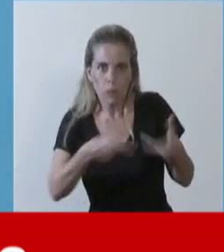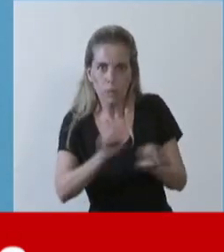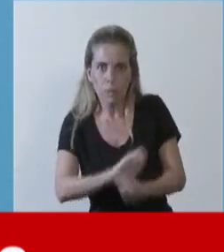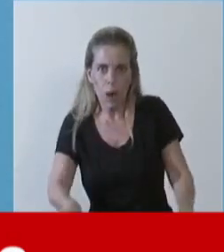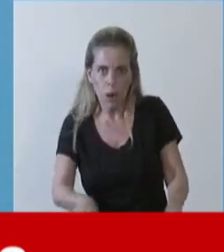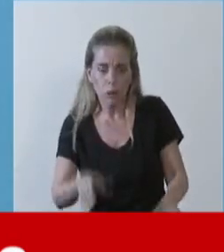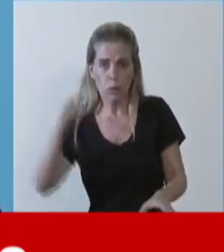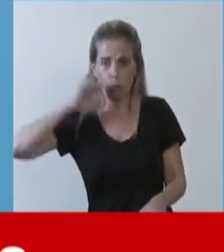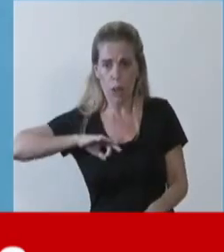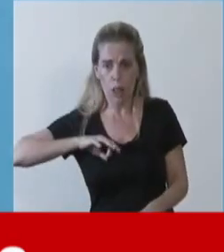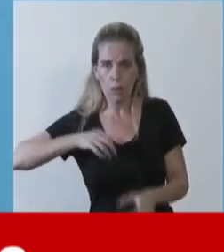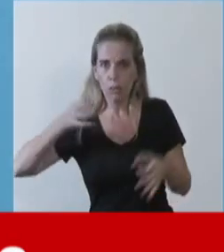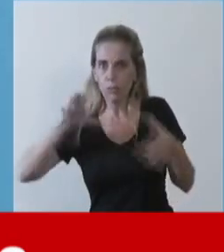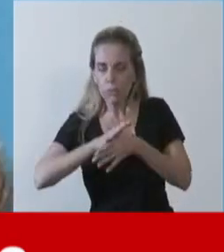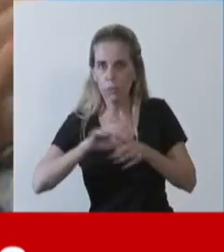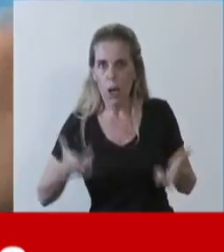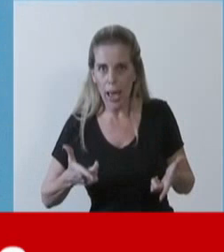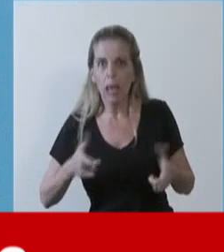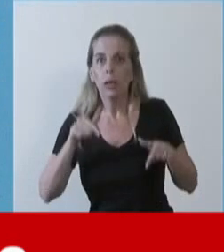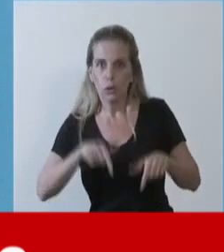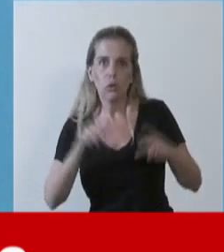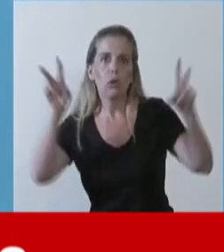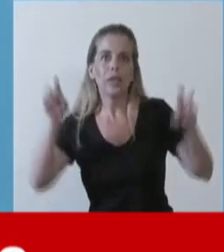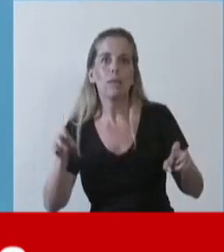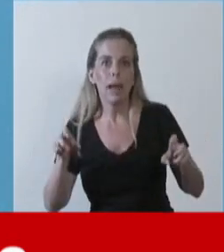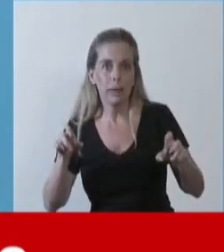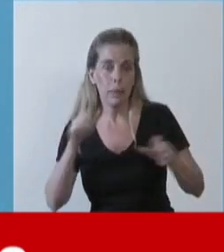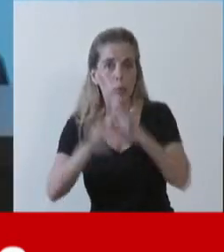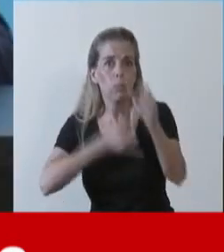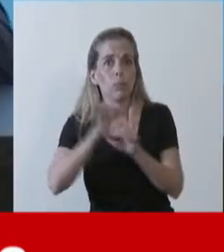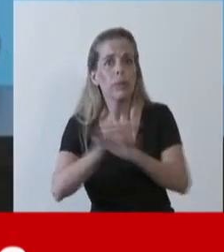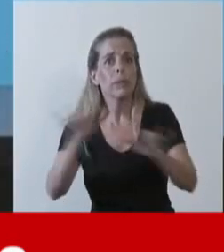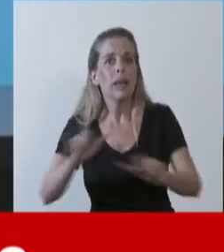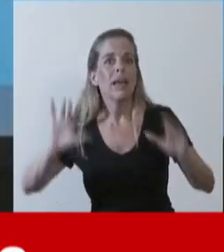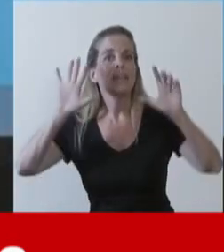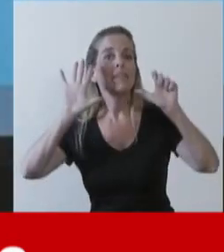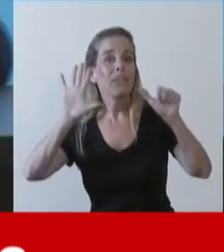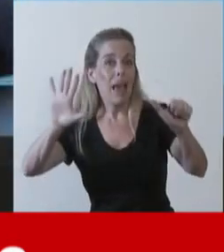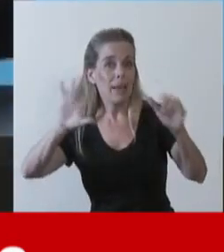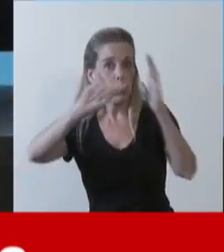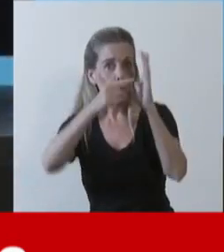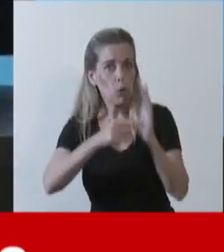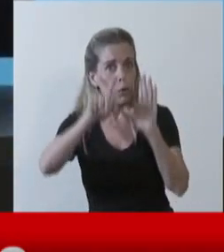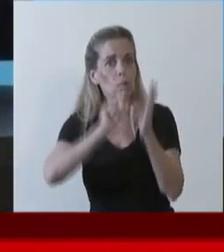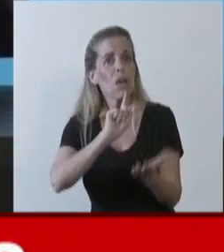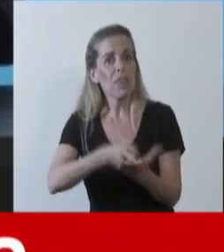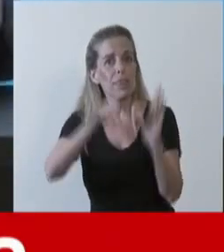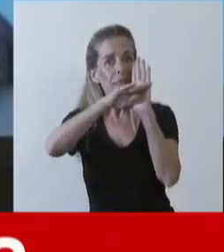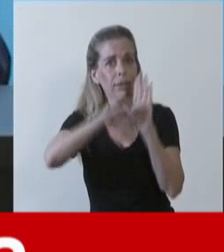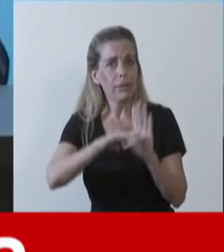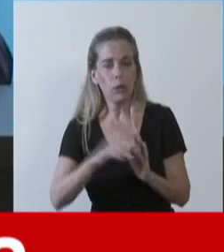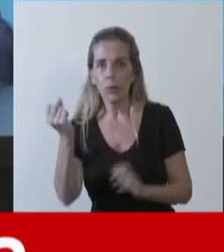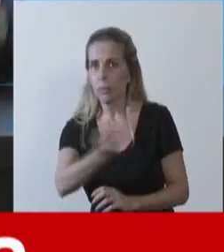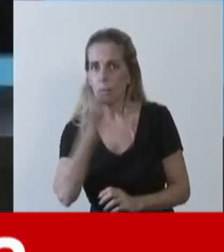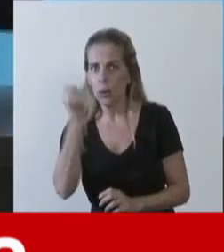tener otros ingresos. Sobre esa base vamos a anunciar 6 medidas sociales que tienen dos grandes ejes